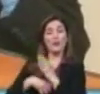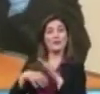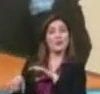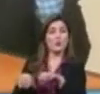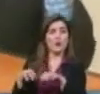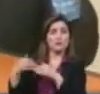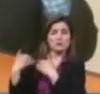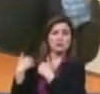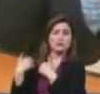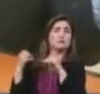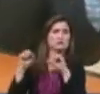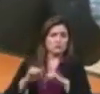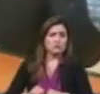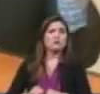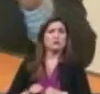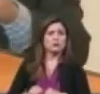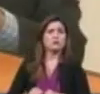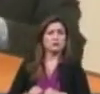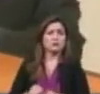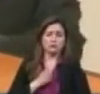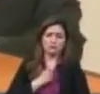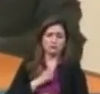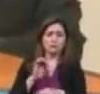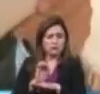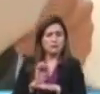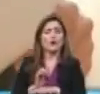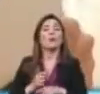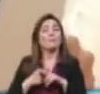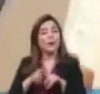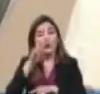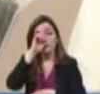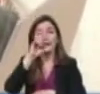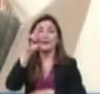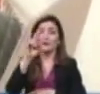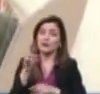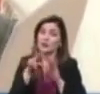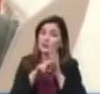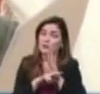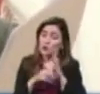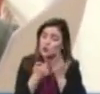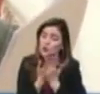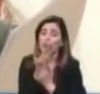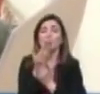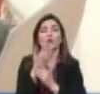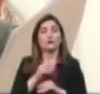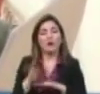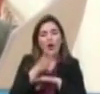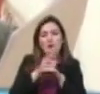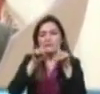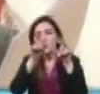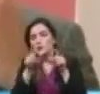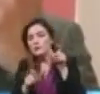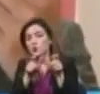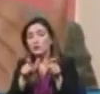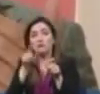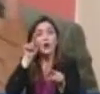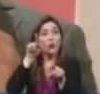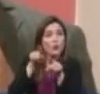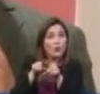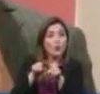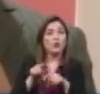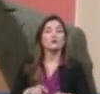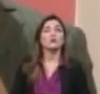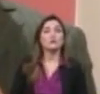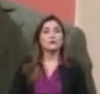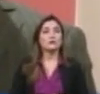forma responsable es posible en nuestro país, respetando las nuevas reglas post-consulta popular. Se incluye